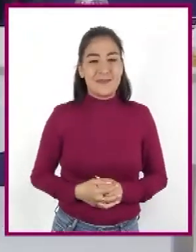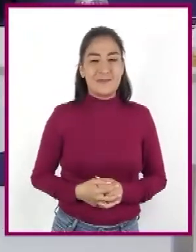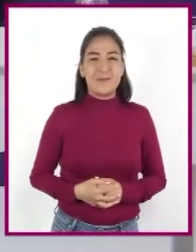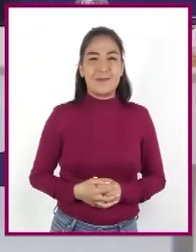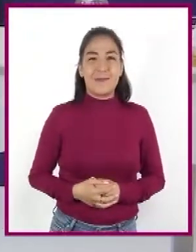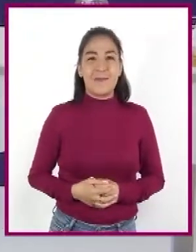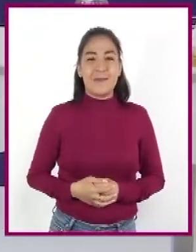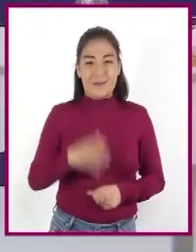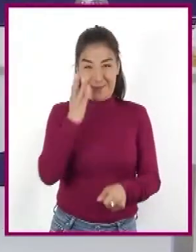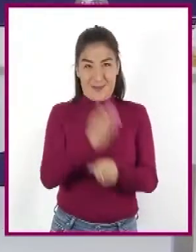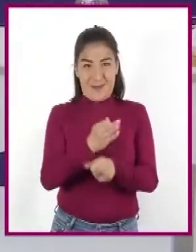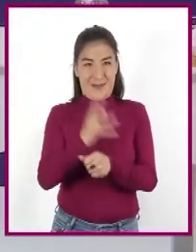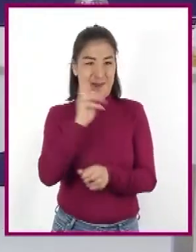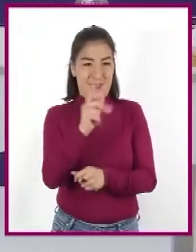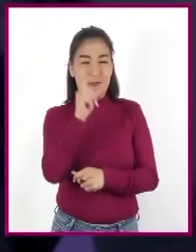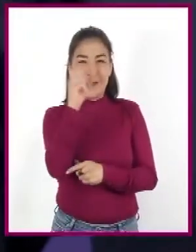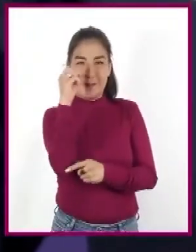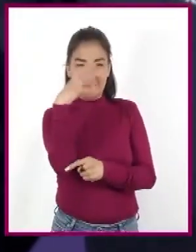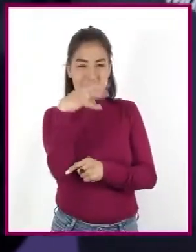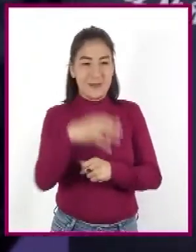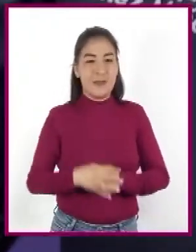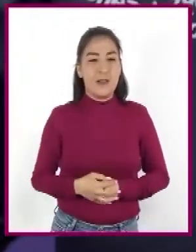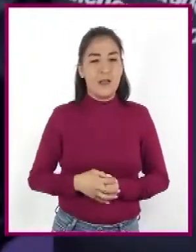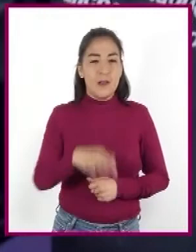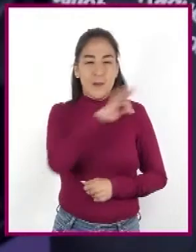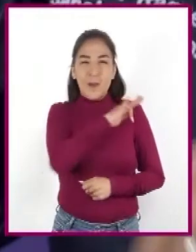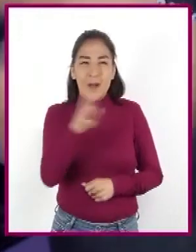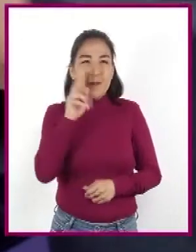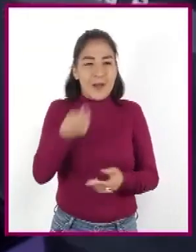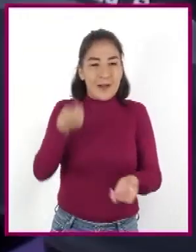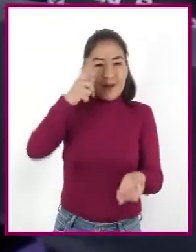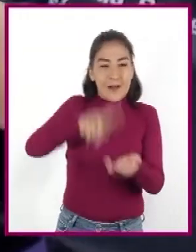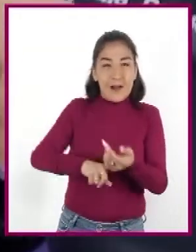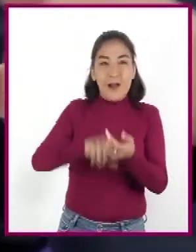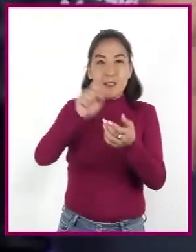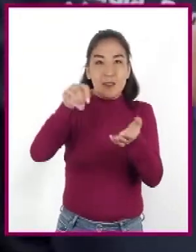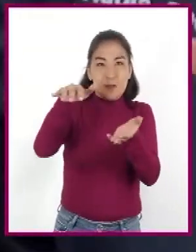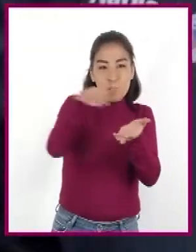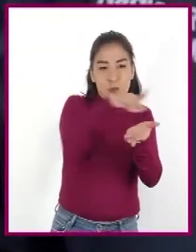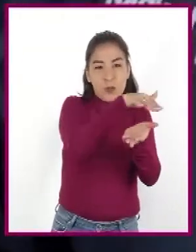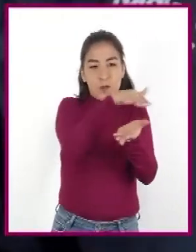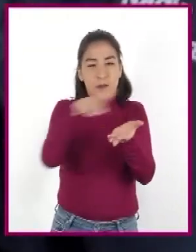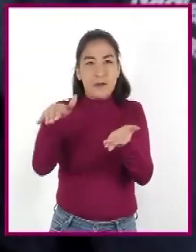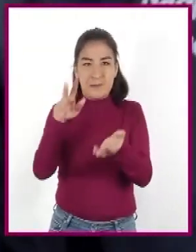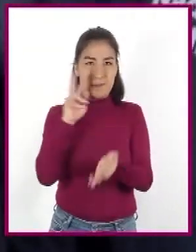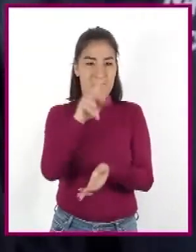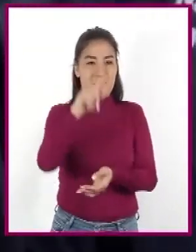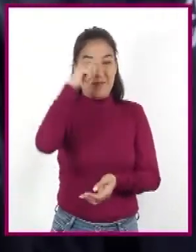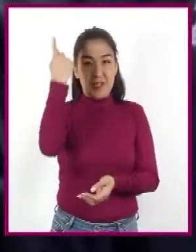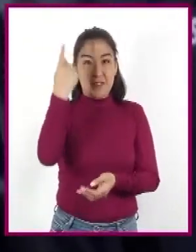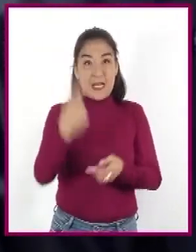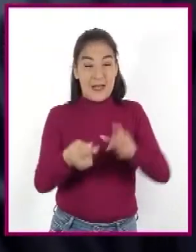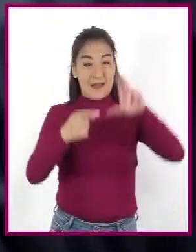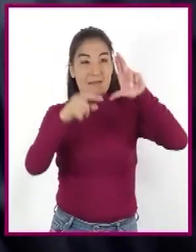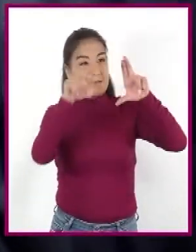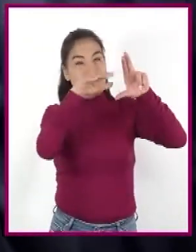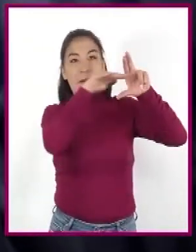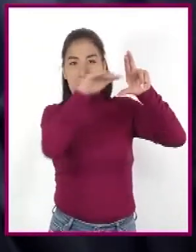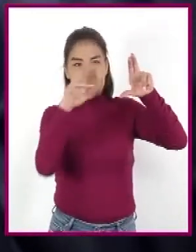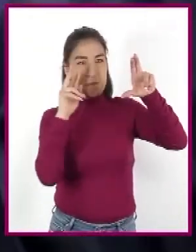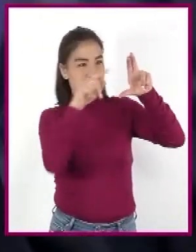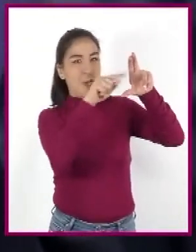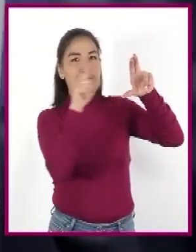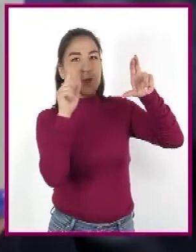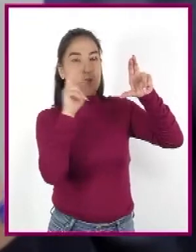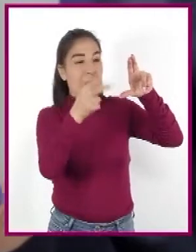Aquí tenemos una lámpara y como pueden observar en la parte líquida se refleja muy bien, pero ¿qué sucede si lo acerco a la